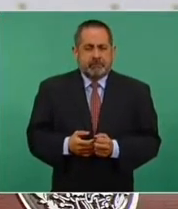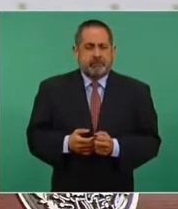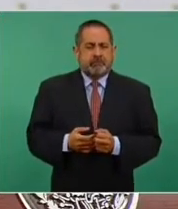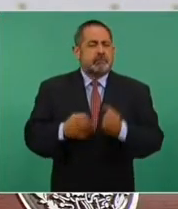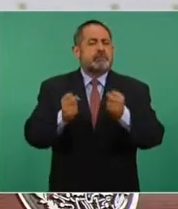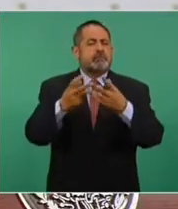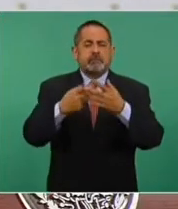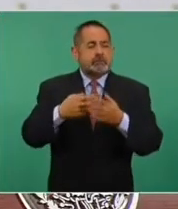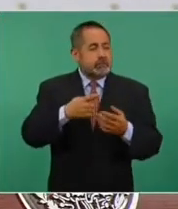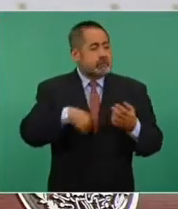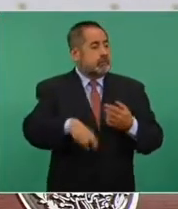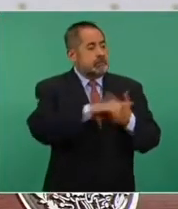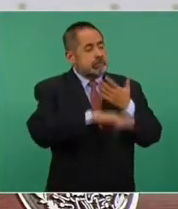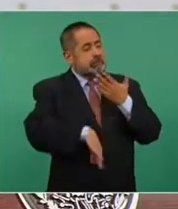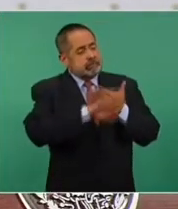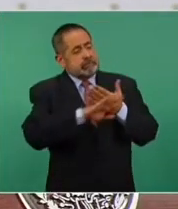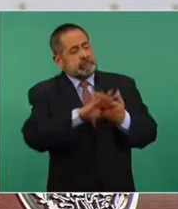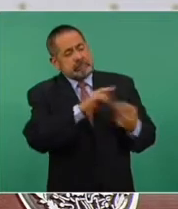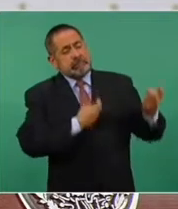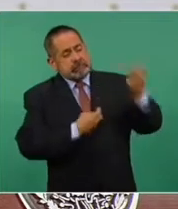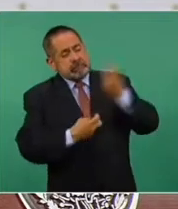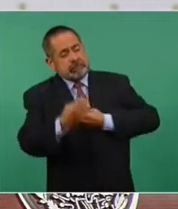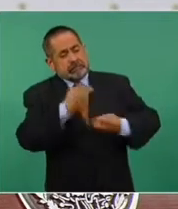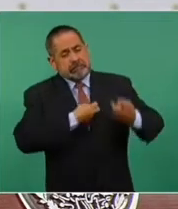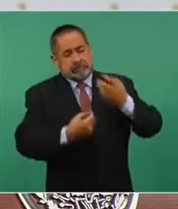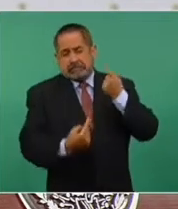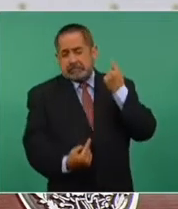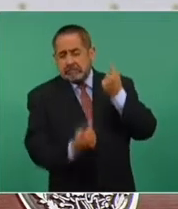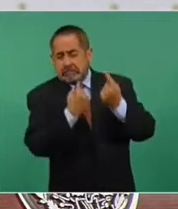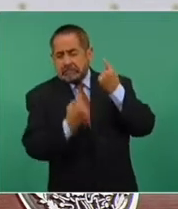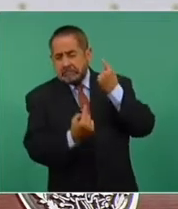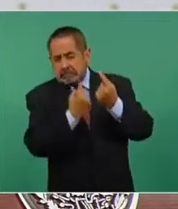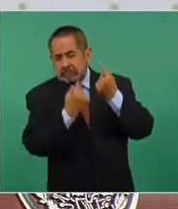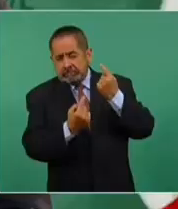Me cuestionan cuántos insultos,